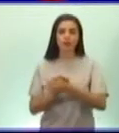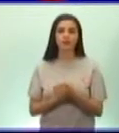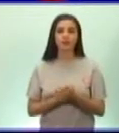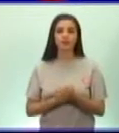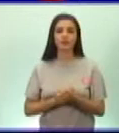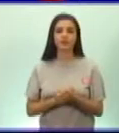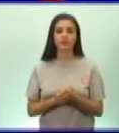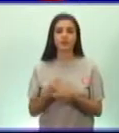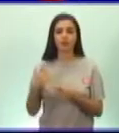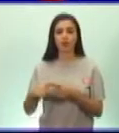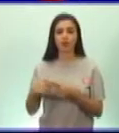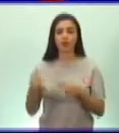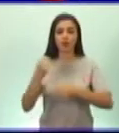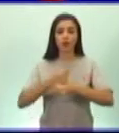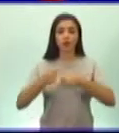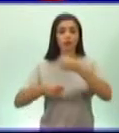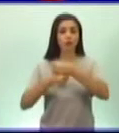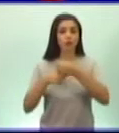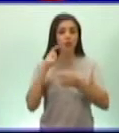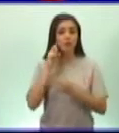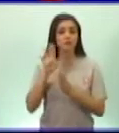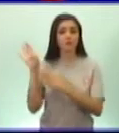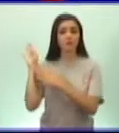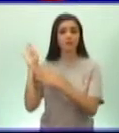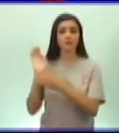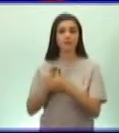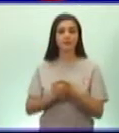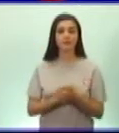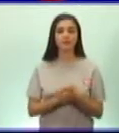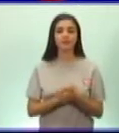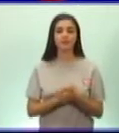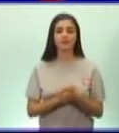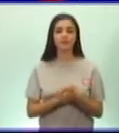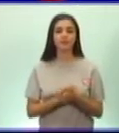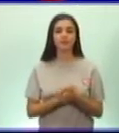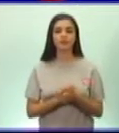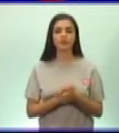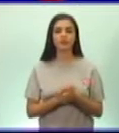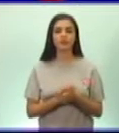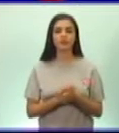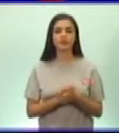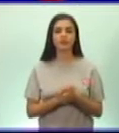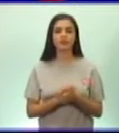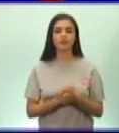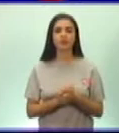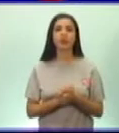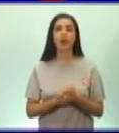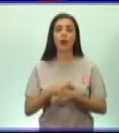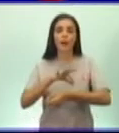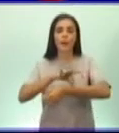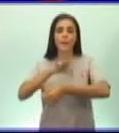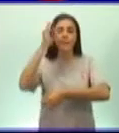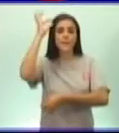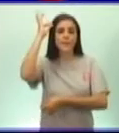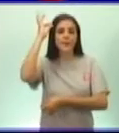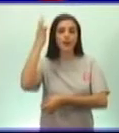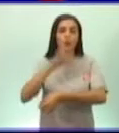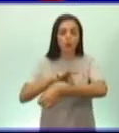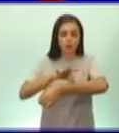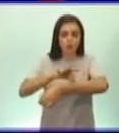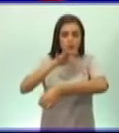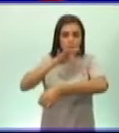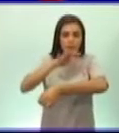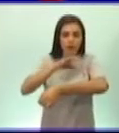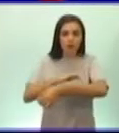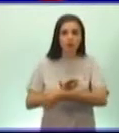Otras estructuras que se ven en ella, miren aquí, son los pelos. Si observan ahora mismo su